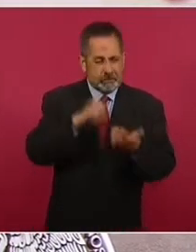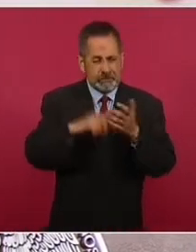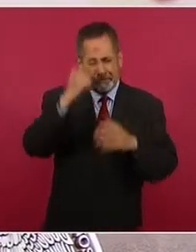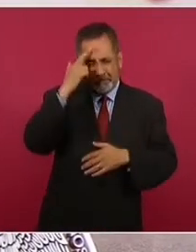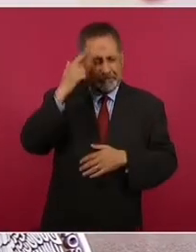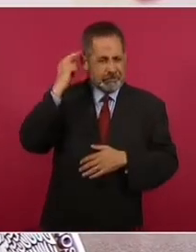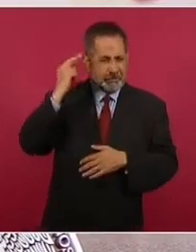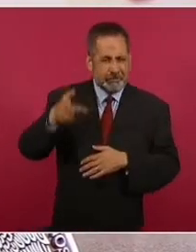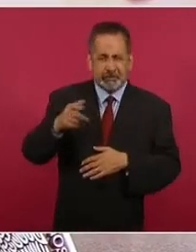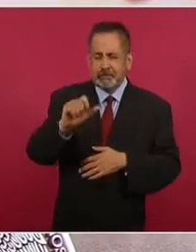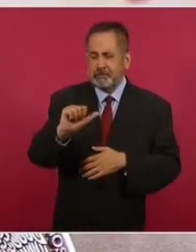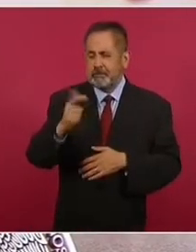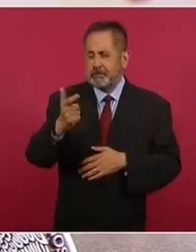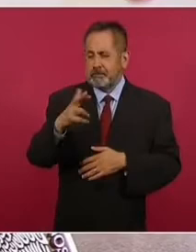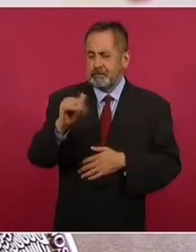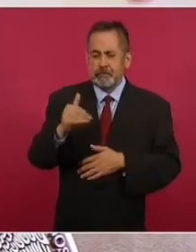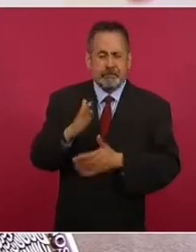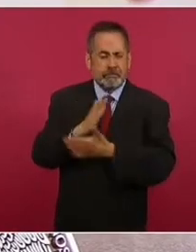agrario,